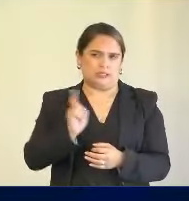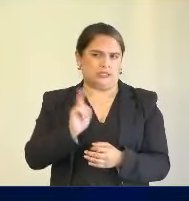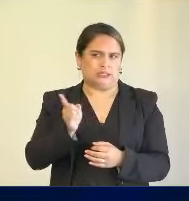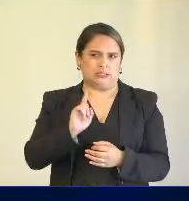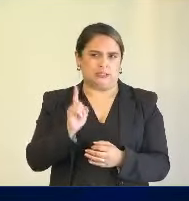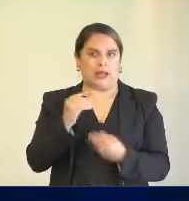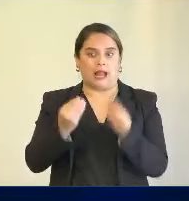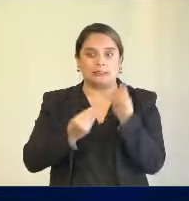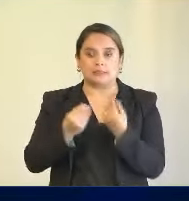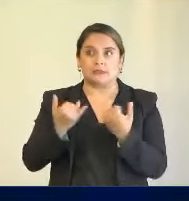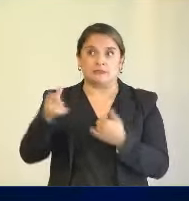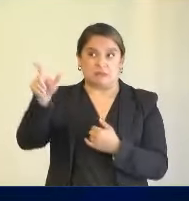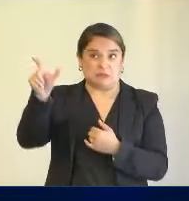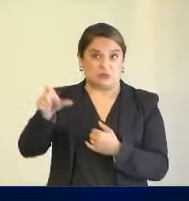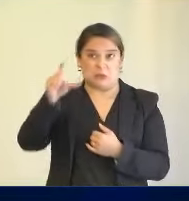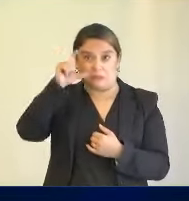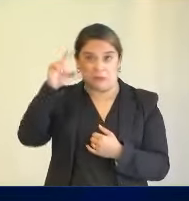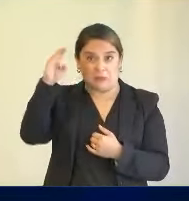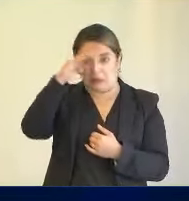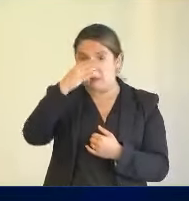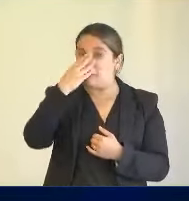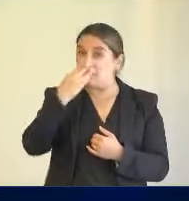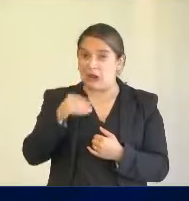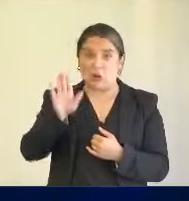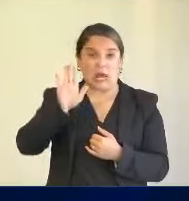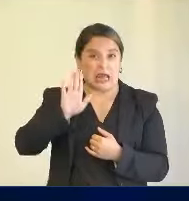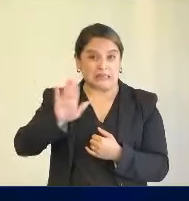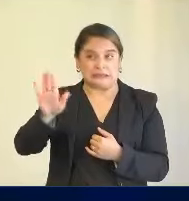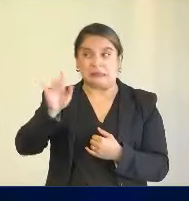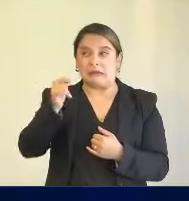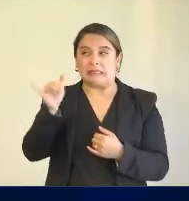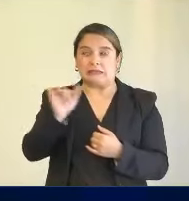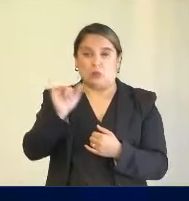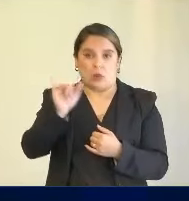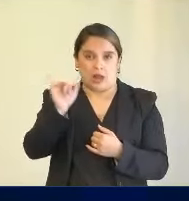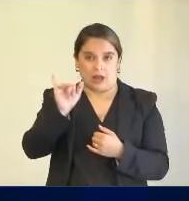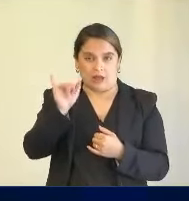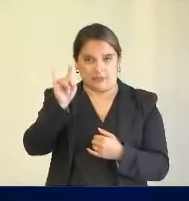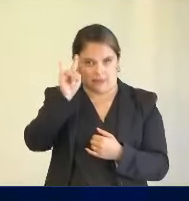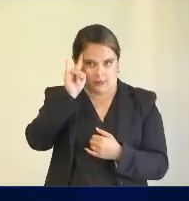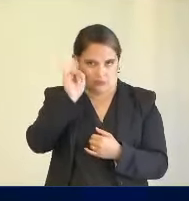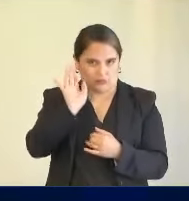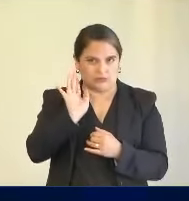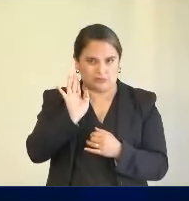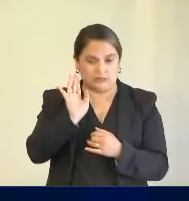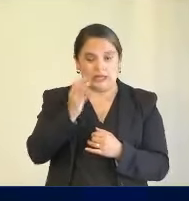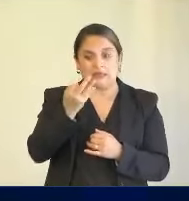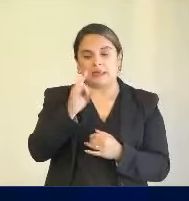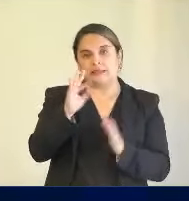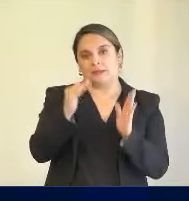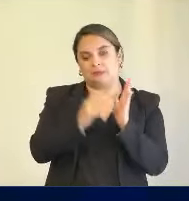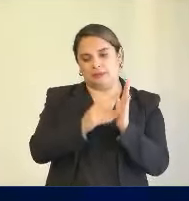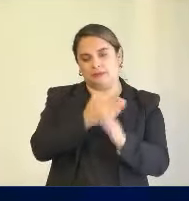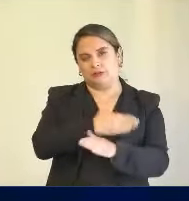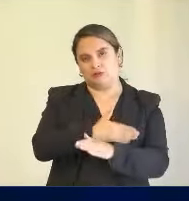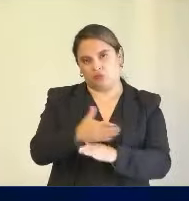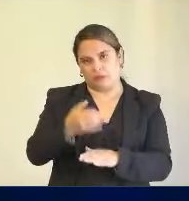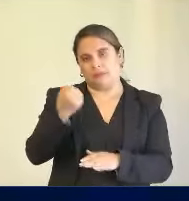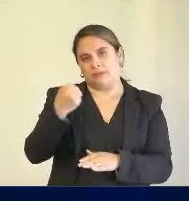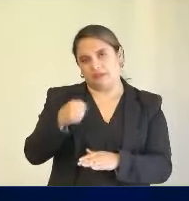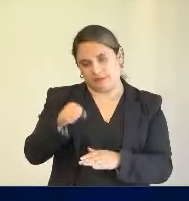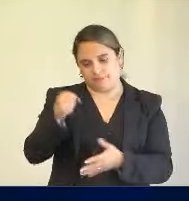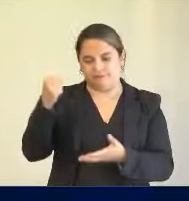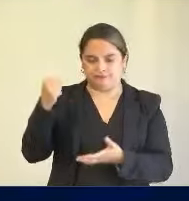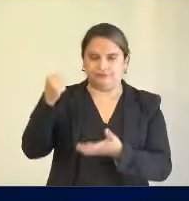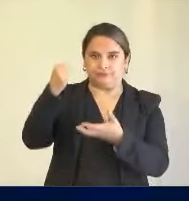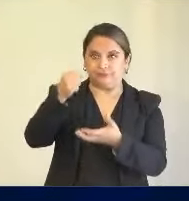hacerlo Petro Es malo es el odio es el 13,000 millones de pesos en inversión extranjera directa la